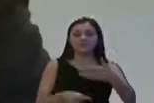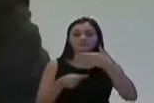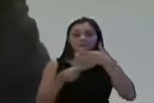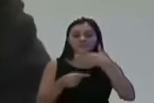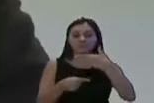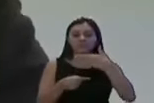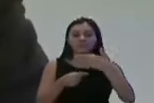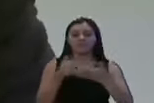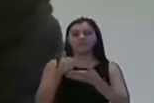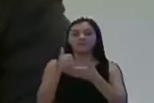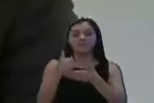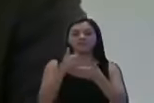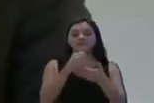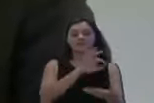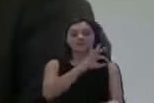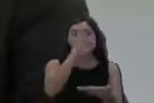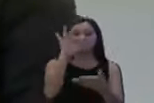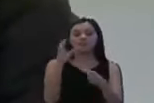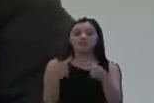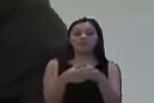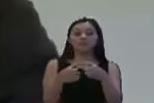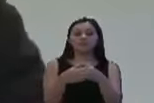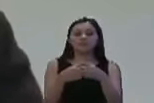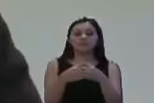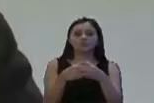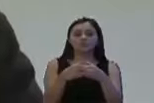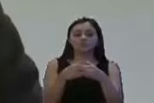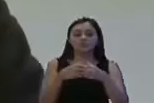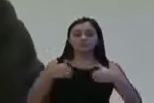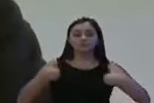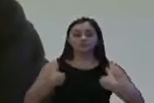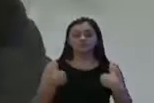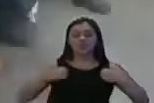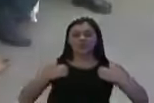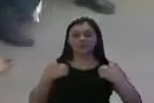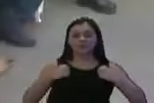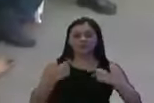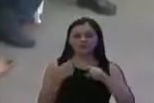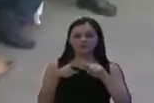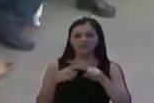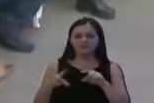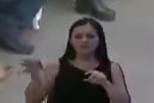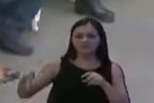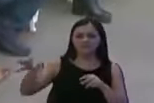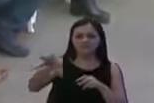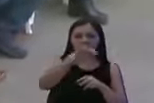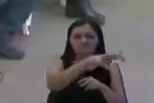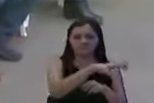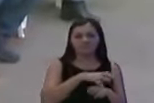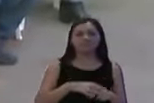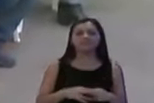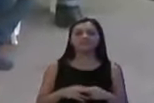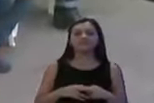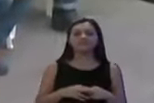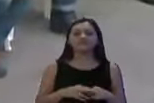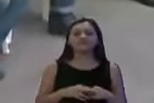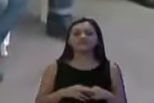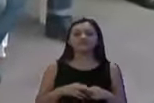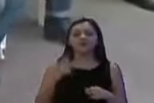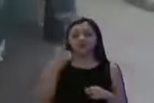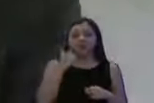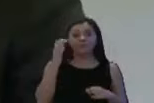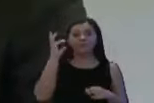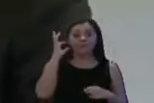beneficiario representante asociación de avicultores de cotalo a las señoras y señores